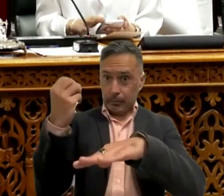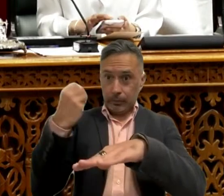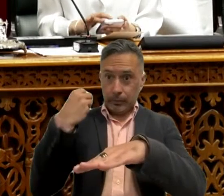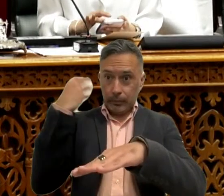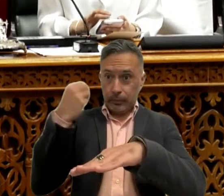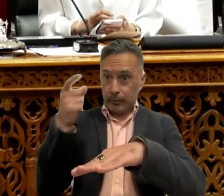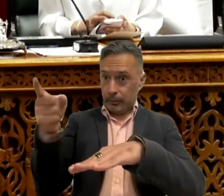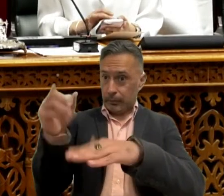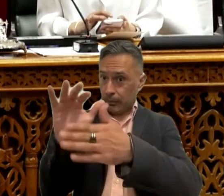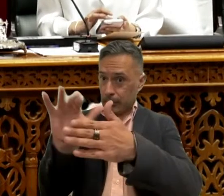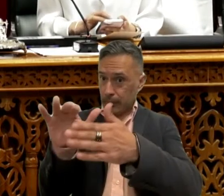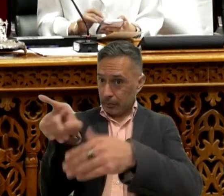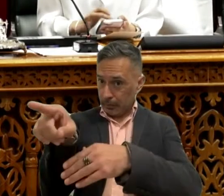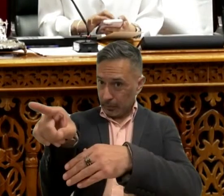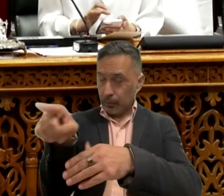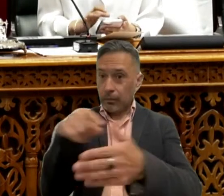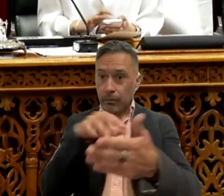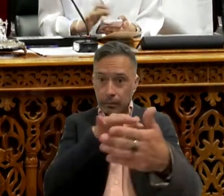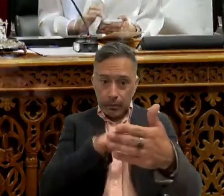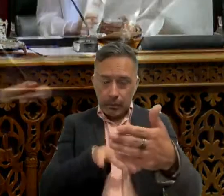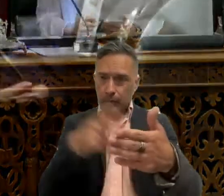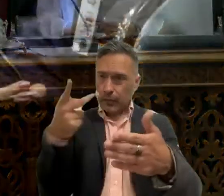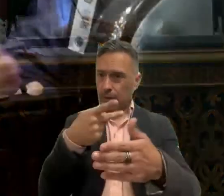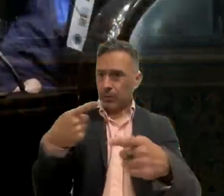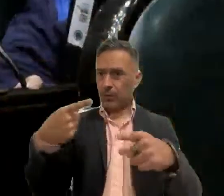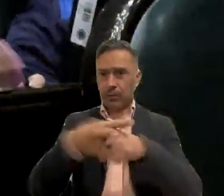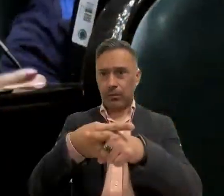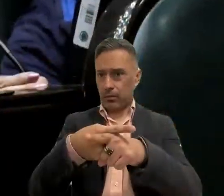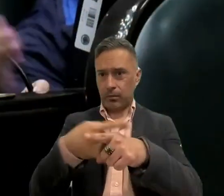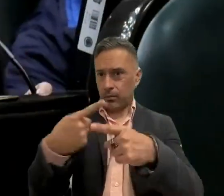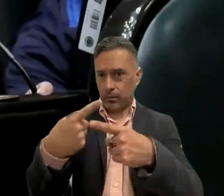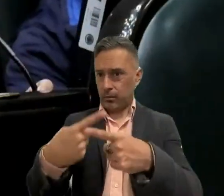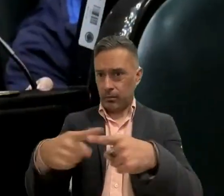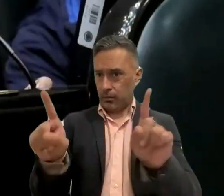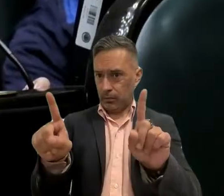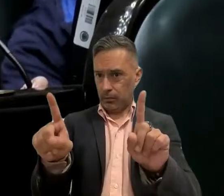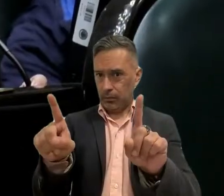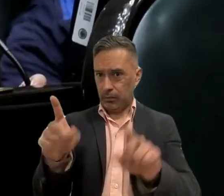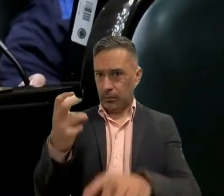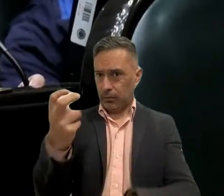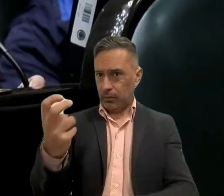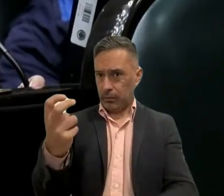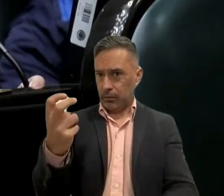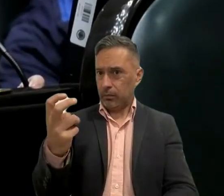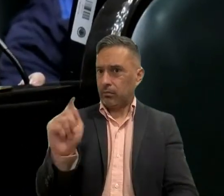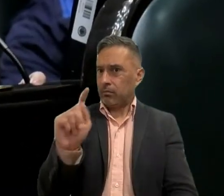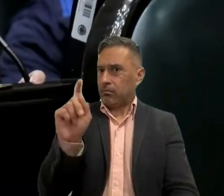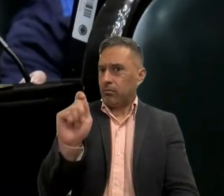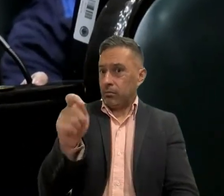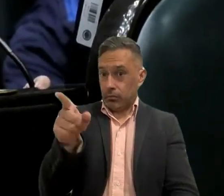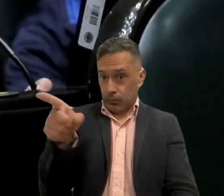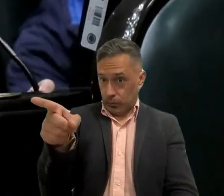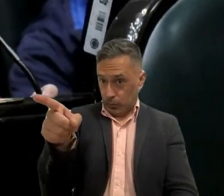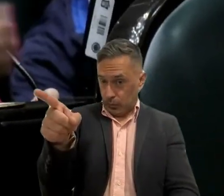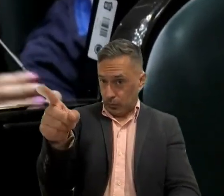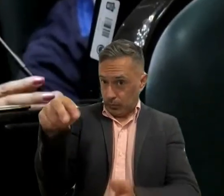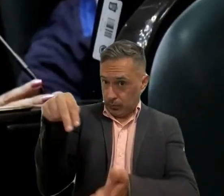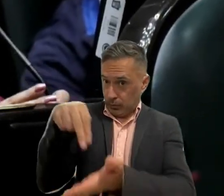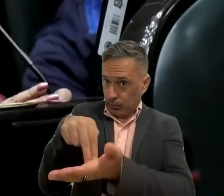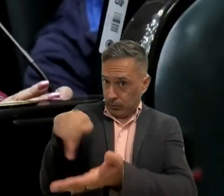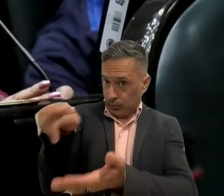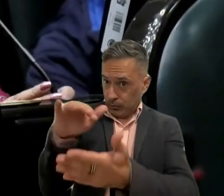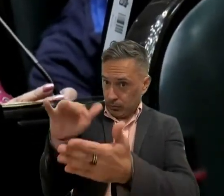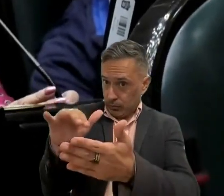dictamen viene diferente. Entonces, bueno, pues en esa parte no sabemos si es un posicionamiento o es una lectura de